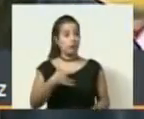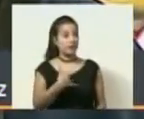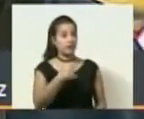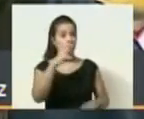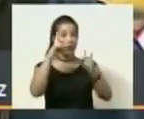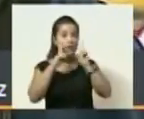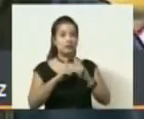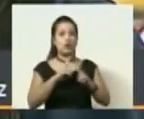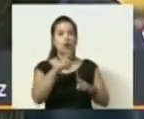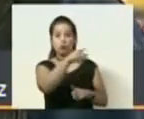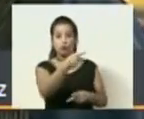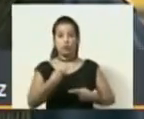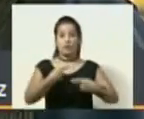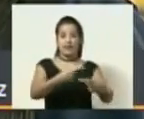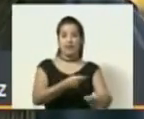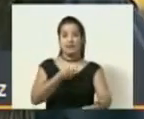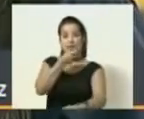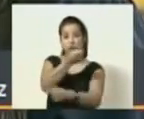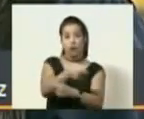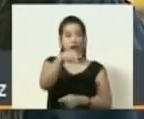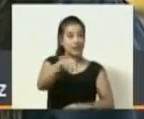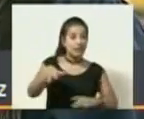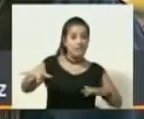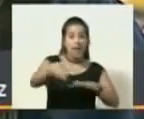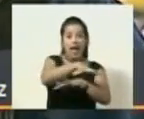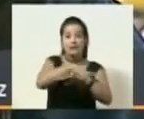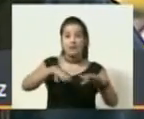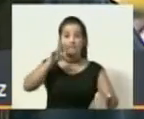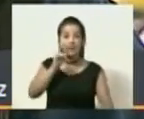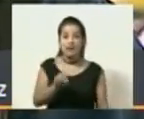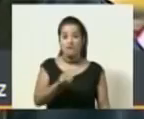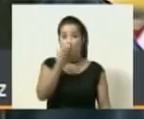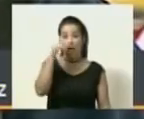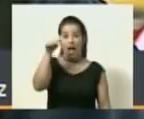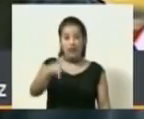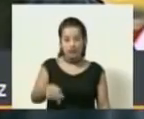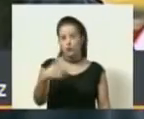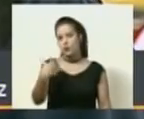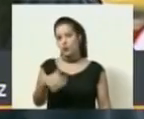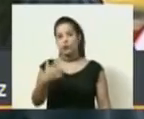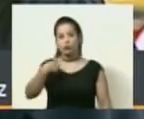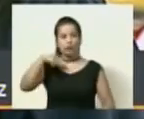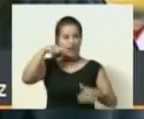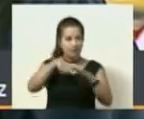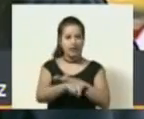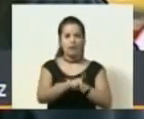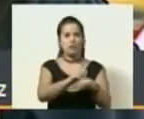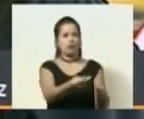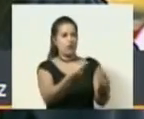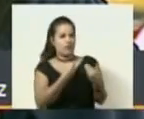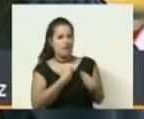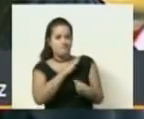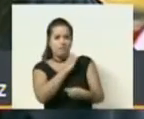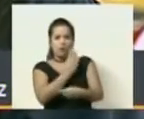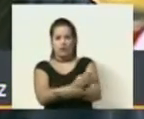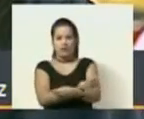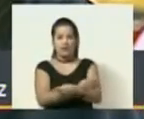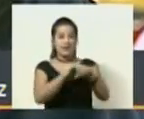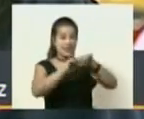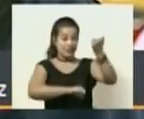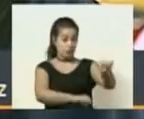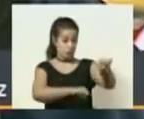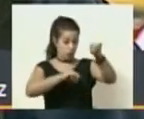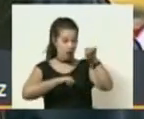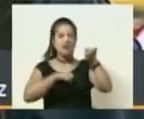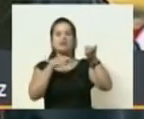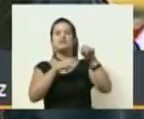a graduarnos en la Plaza Bicentenario, en este palacio al que entramos a recibir poder, porque este título se convierte